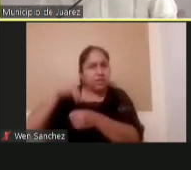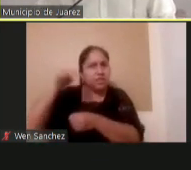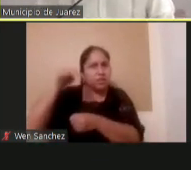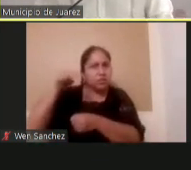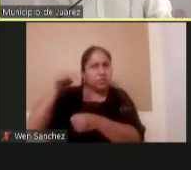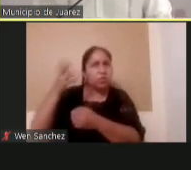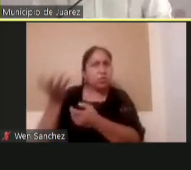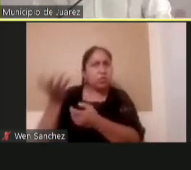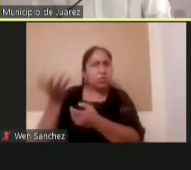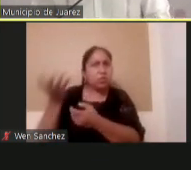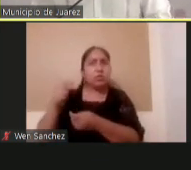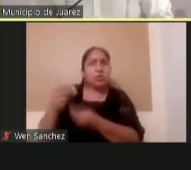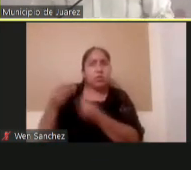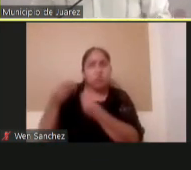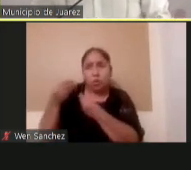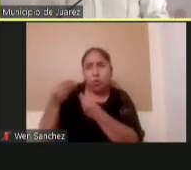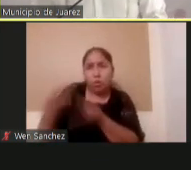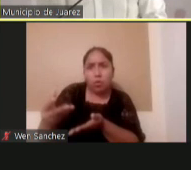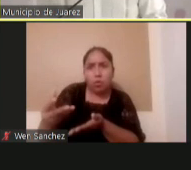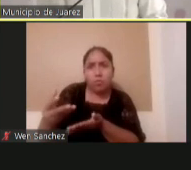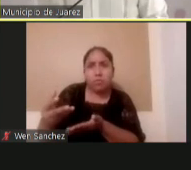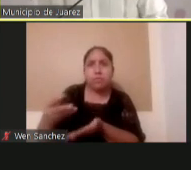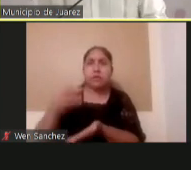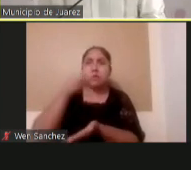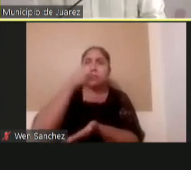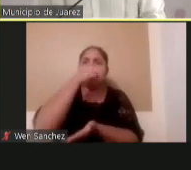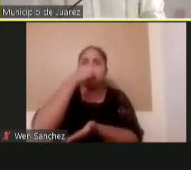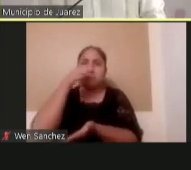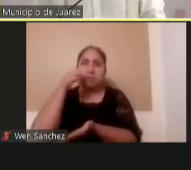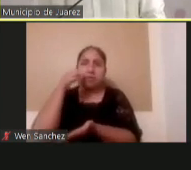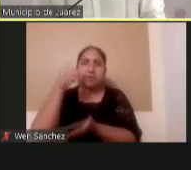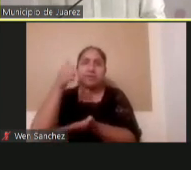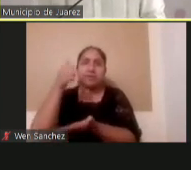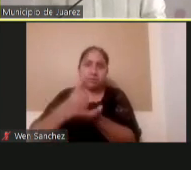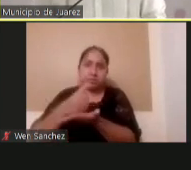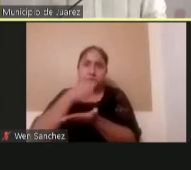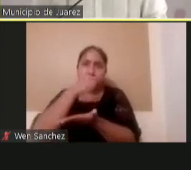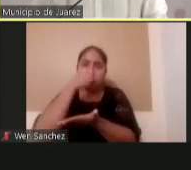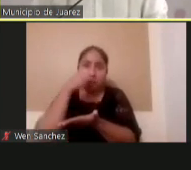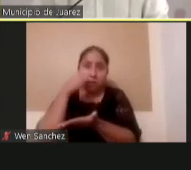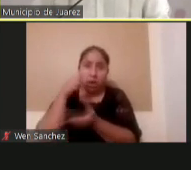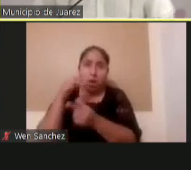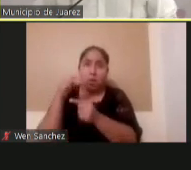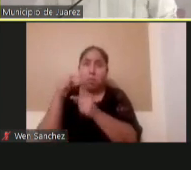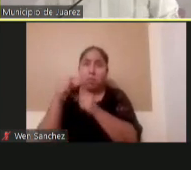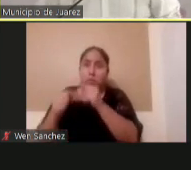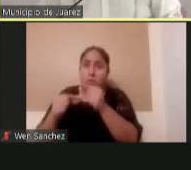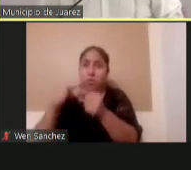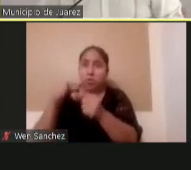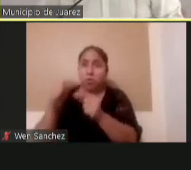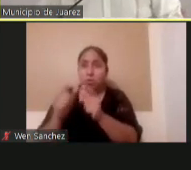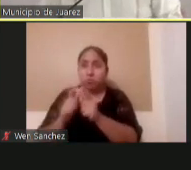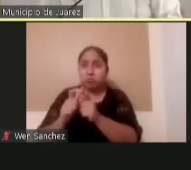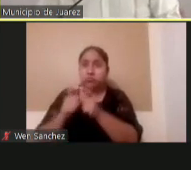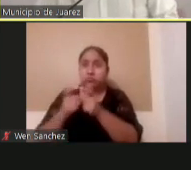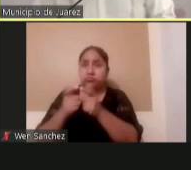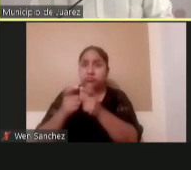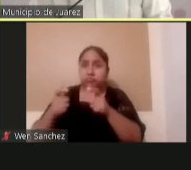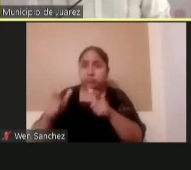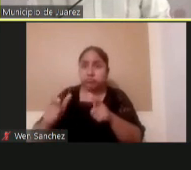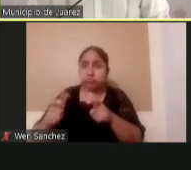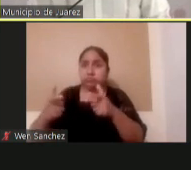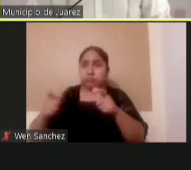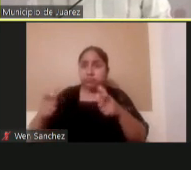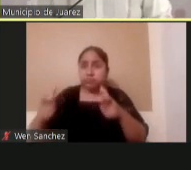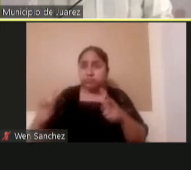nueva población que fue creciendo desde los últimos años del siglo XIX. Y entonces fue